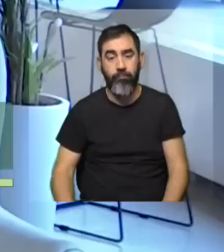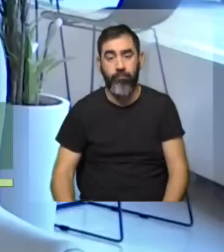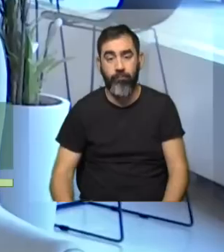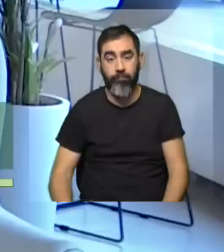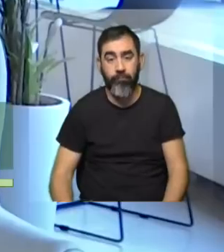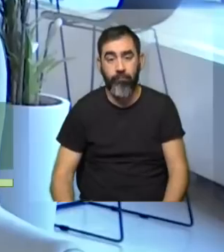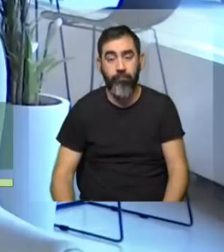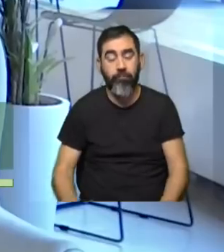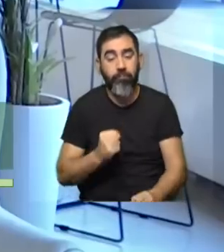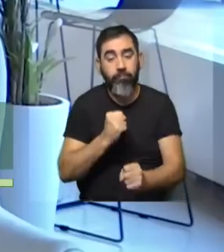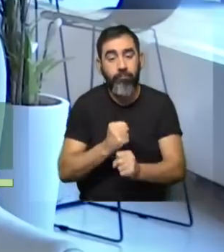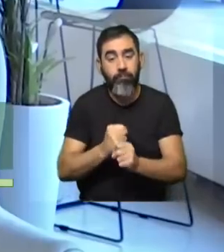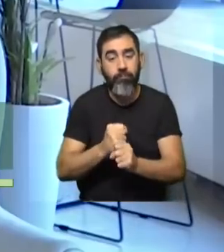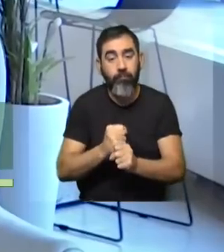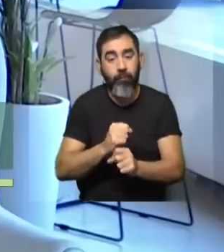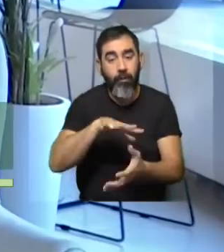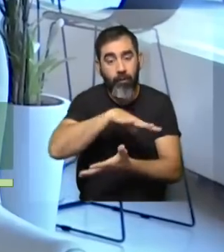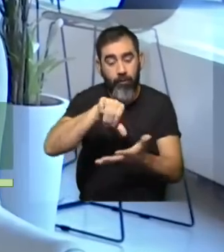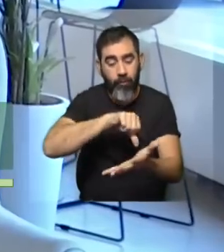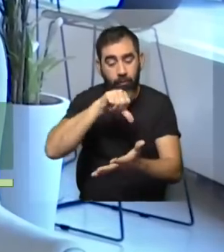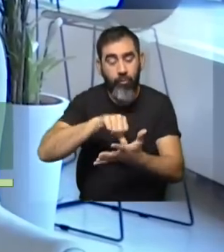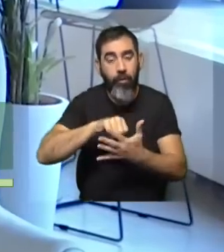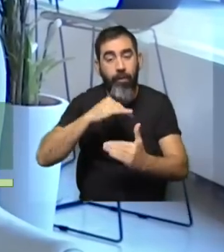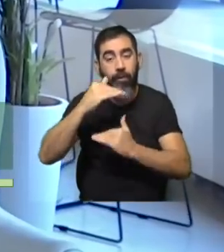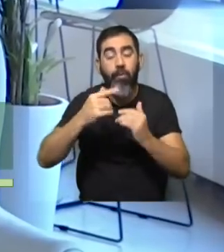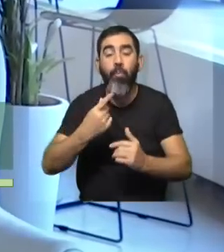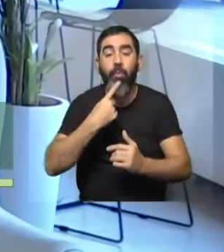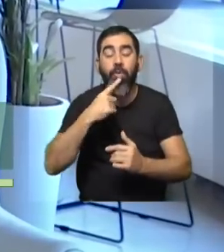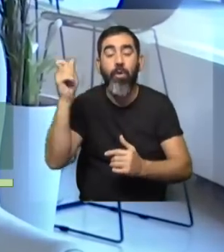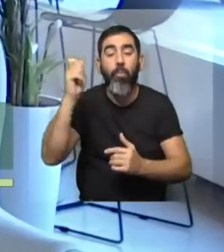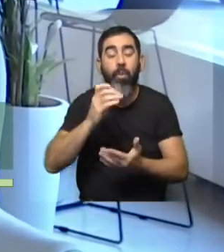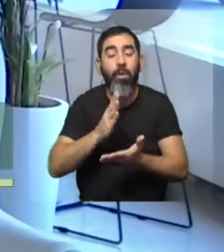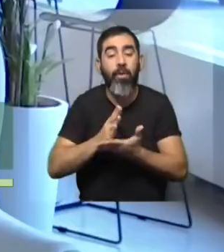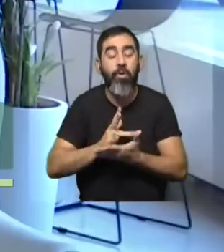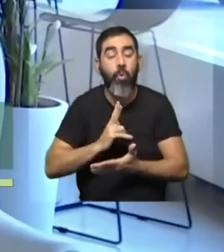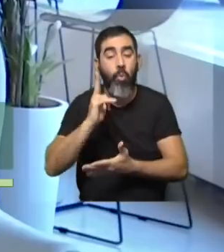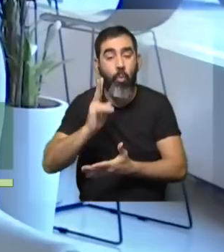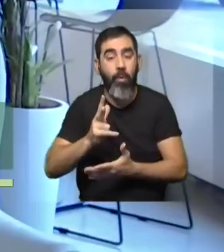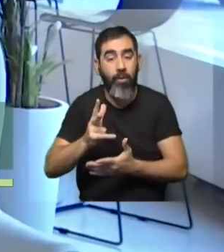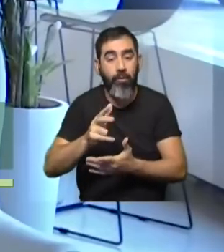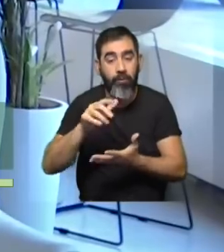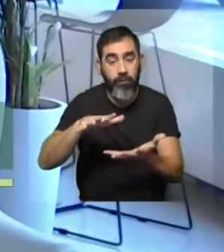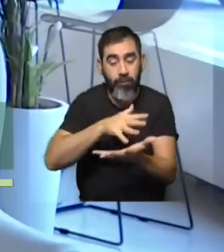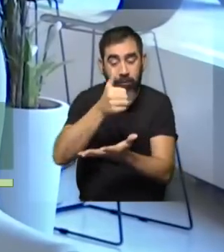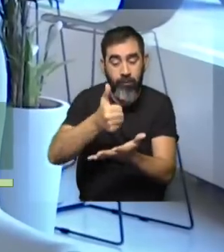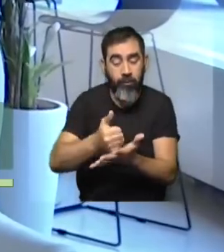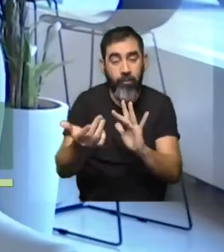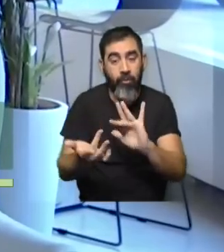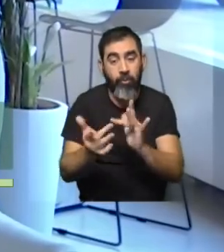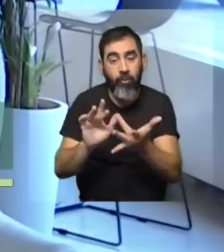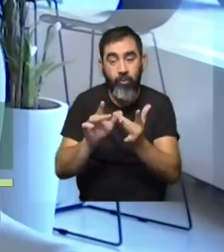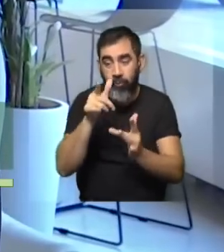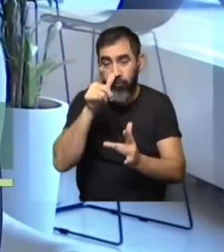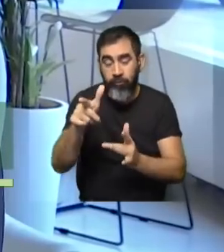que es trabajar con las ciudades en el desarrollo de políticas públicas de Derechos Humanos a nivel local es el ámbito donde existe el contacto directo